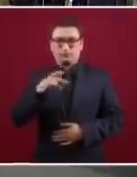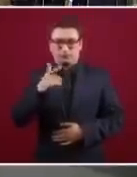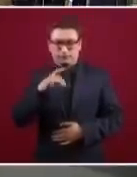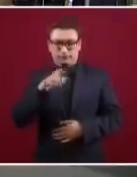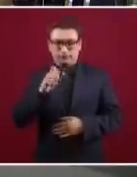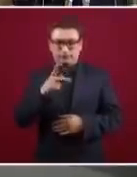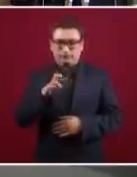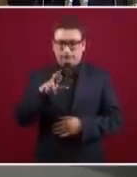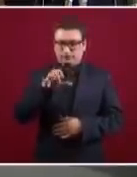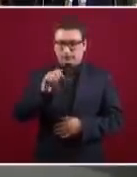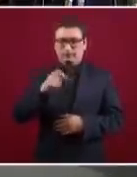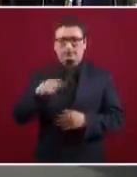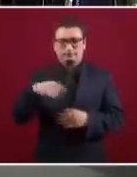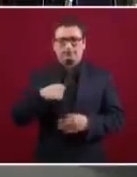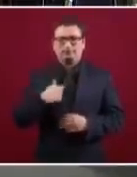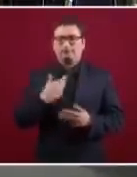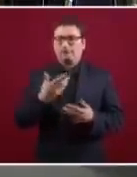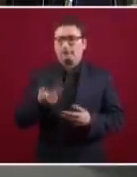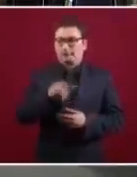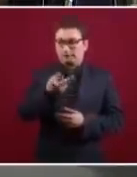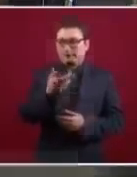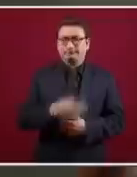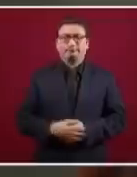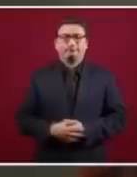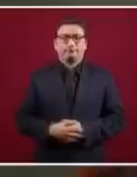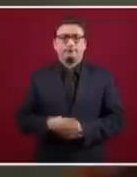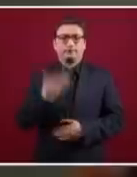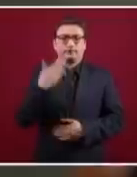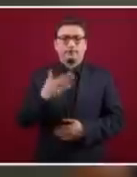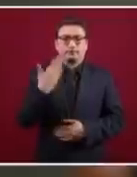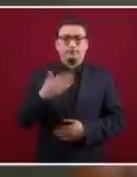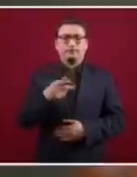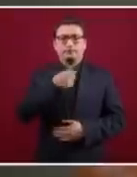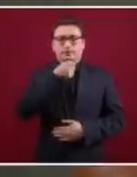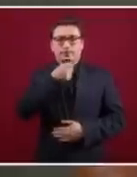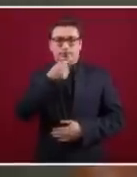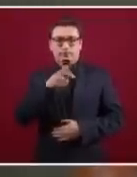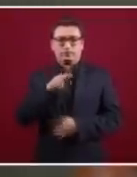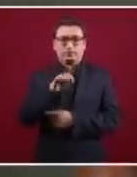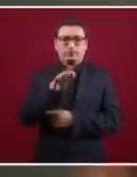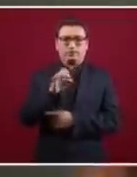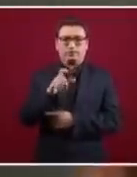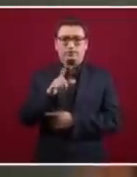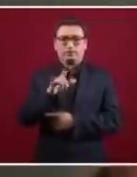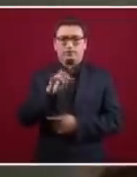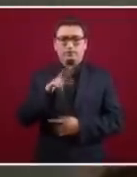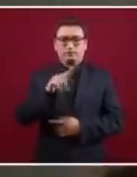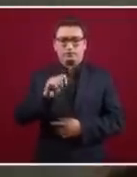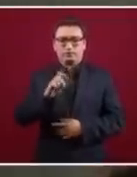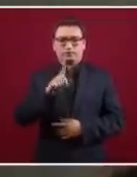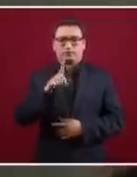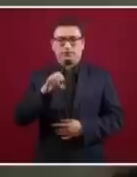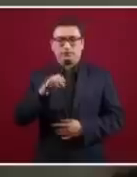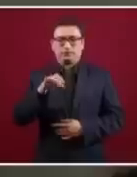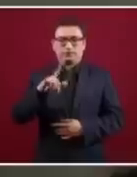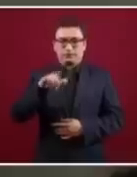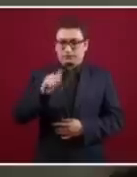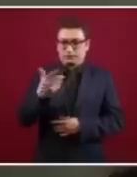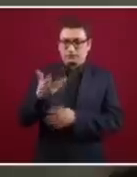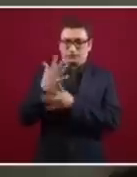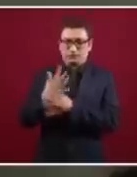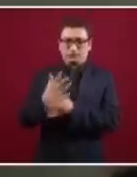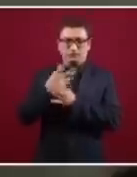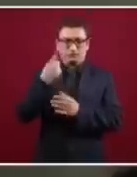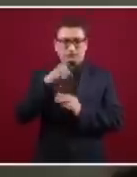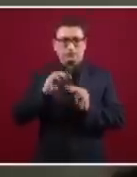señor presidente recientemente el periodista rafael loret de mola este afirmó que el